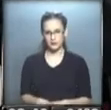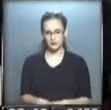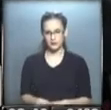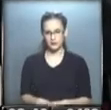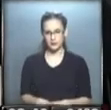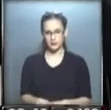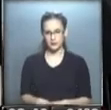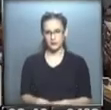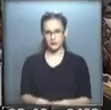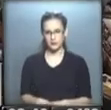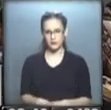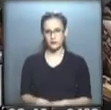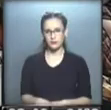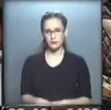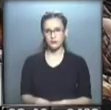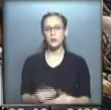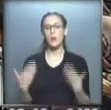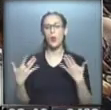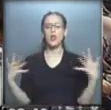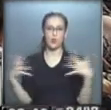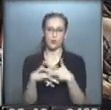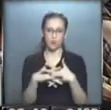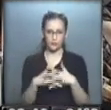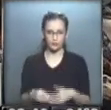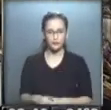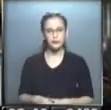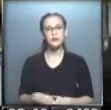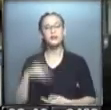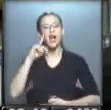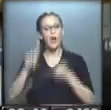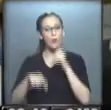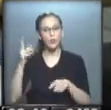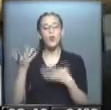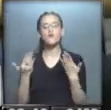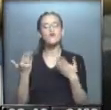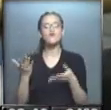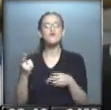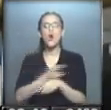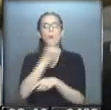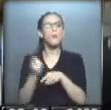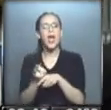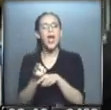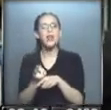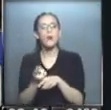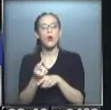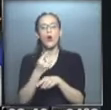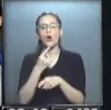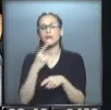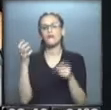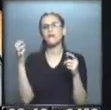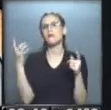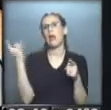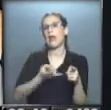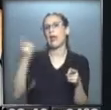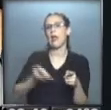como se va a lograr la unidad. Claramente la reconciliación no se puede hacer en base a falsos pronunciamientos mediáticos